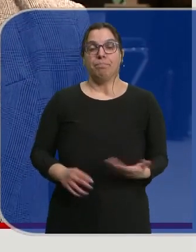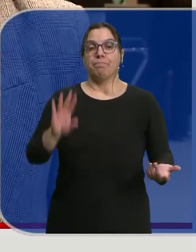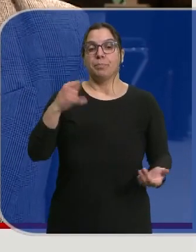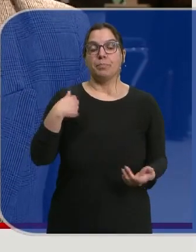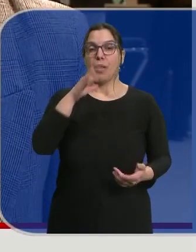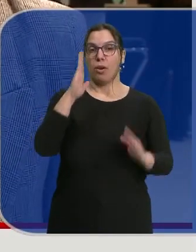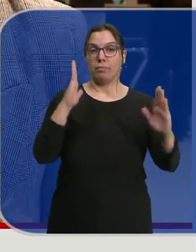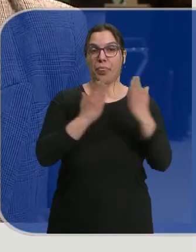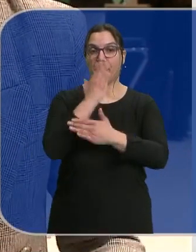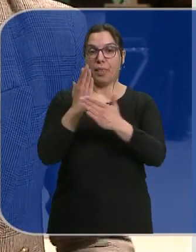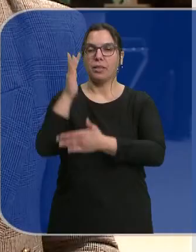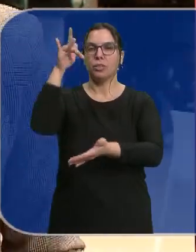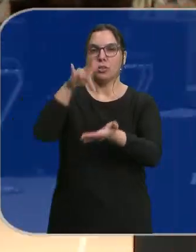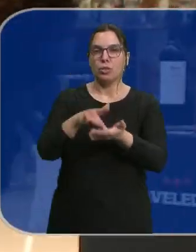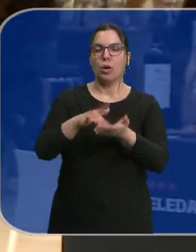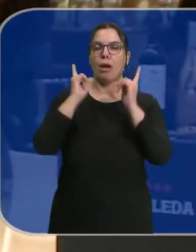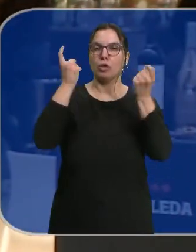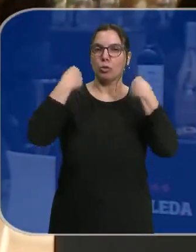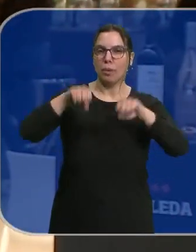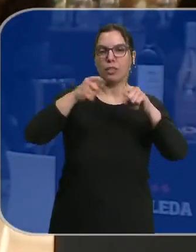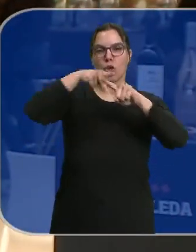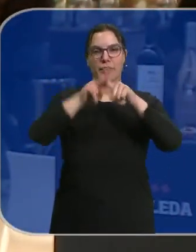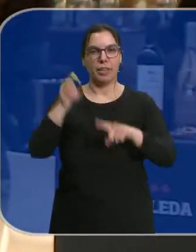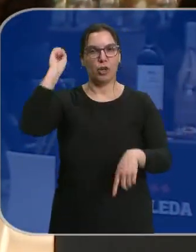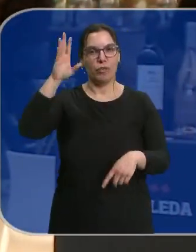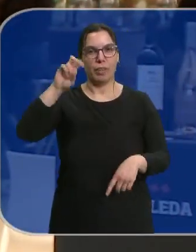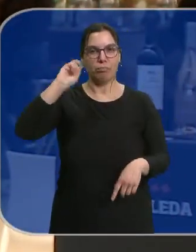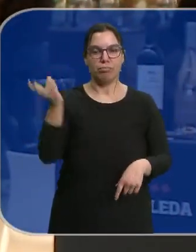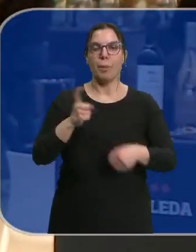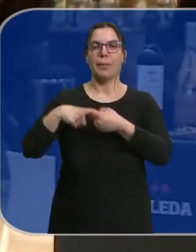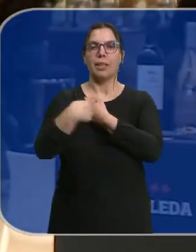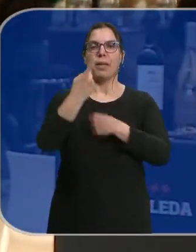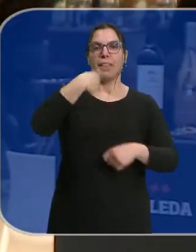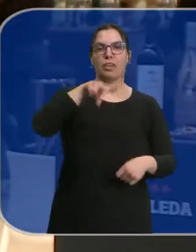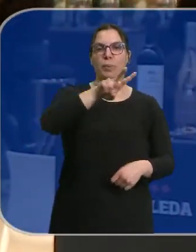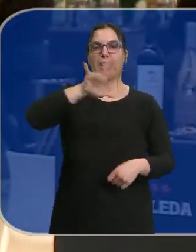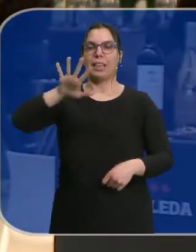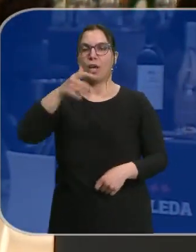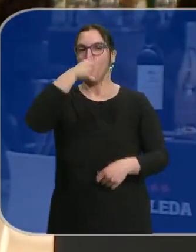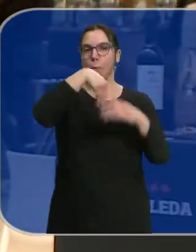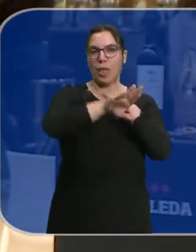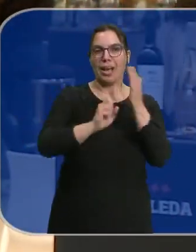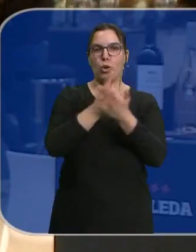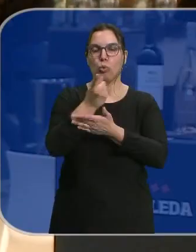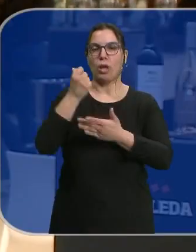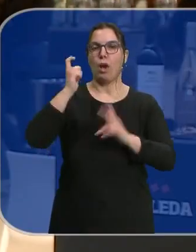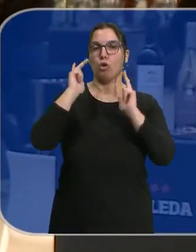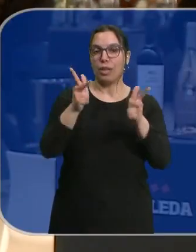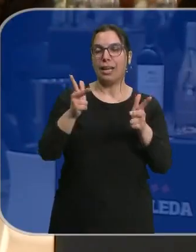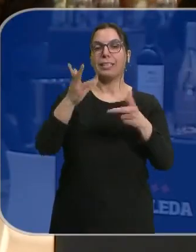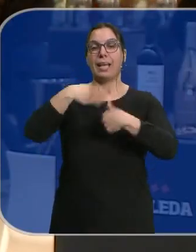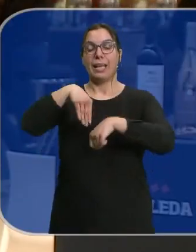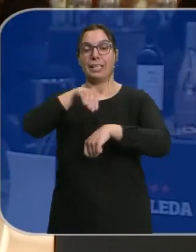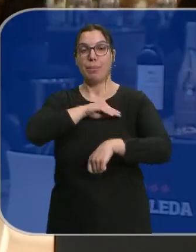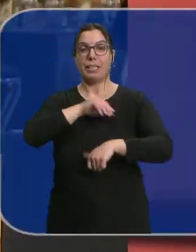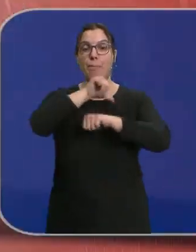Sí, durante estos días en los que habrá casos prácticos, talleres y conferencias participarán 125 bodegas, rutas y hoteles de España, Portugal